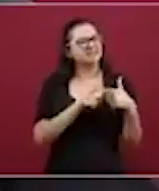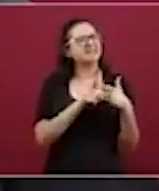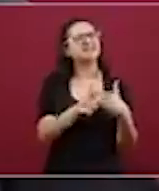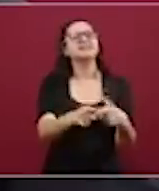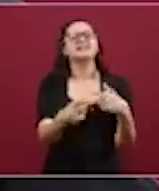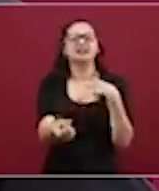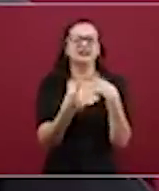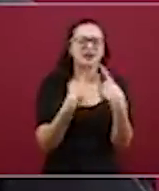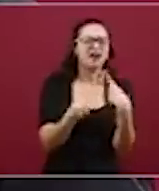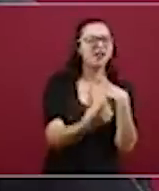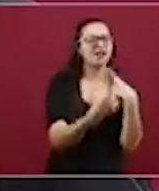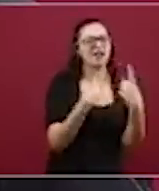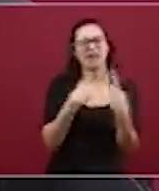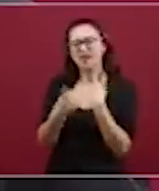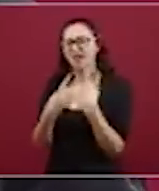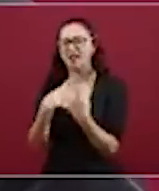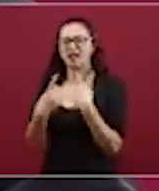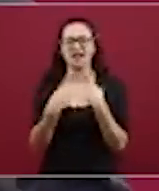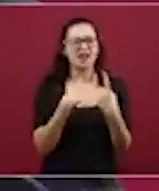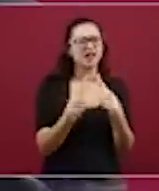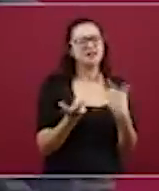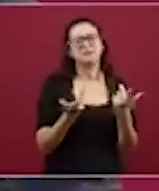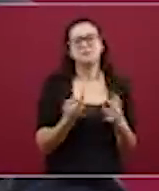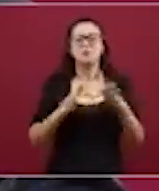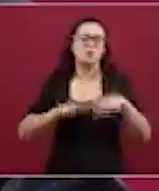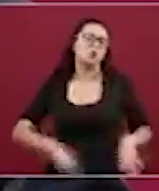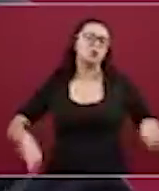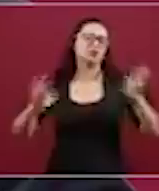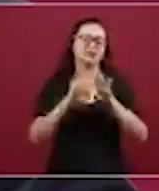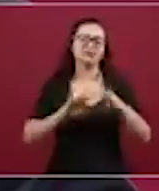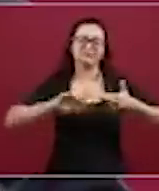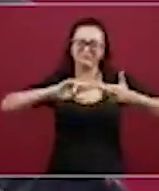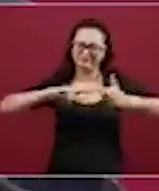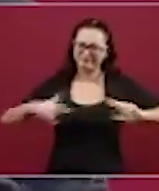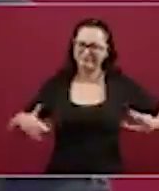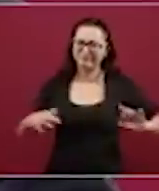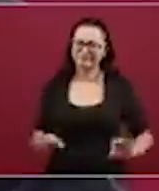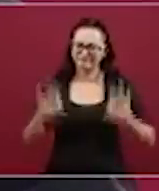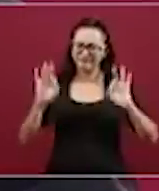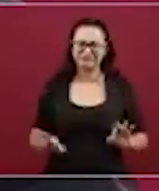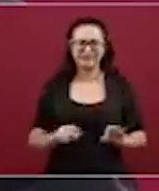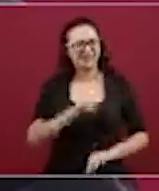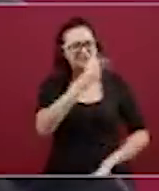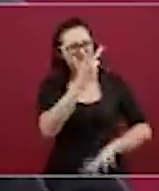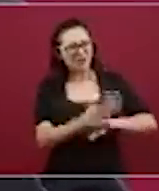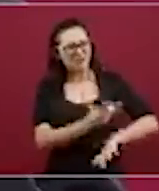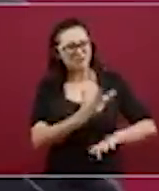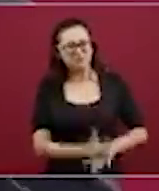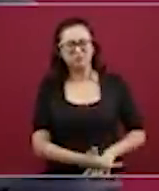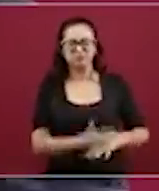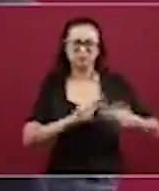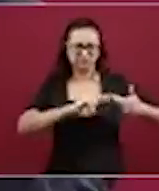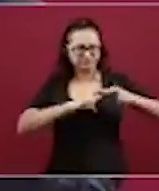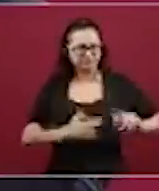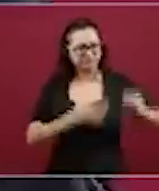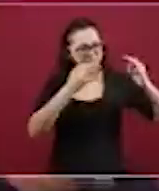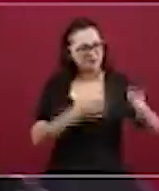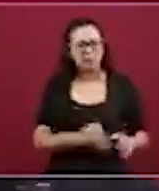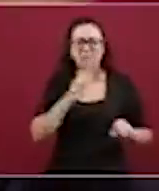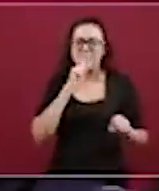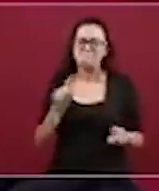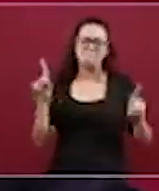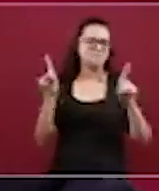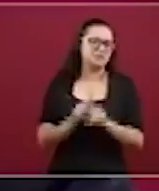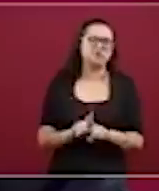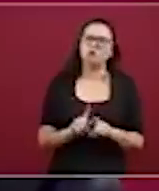dialogando, porque nos importa tener buenas relaciones con el gobierno de Estados Unidos, como tener buenas